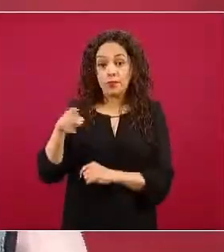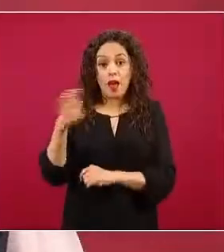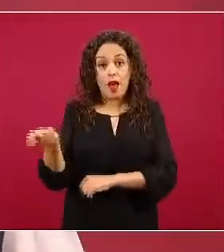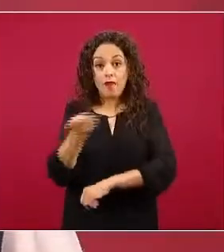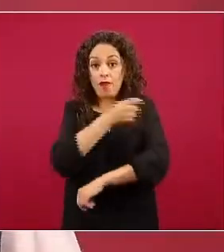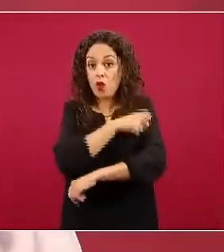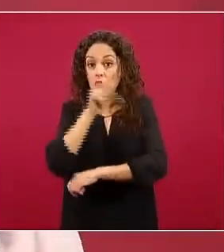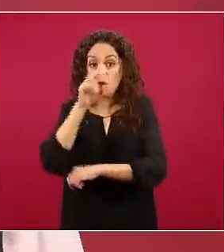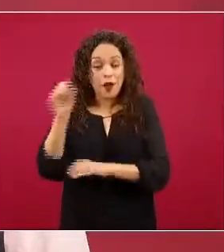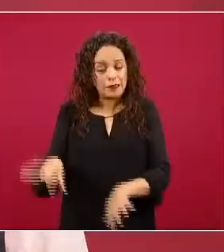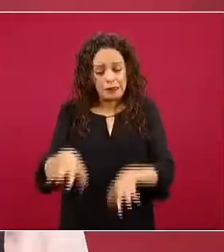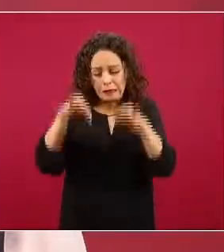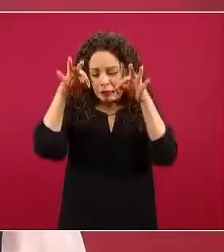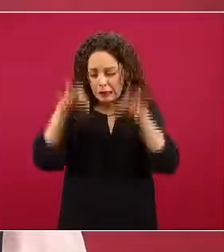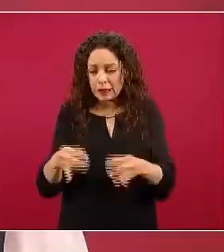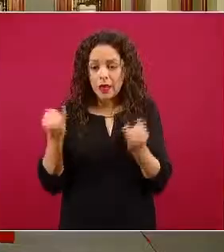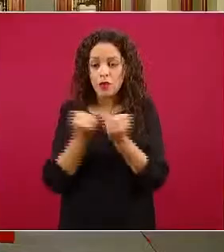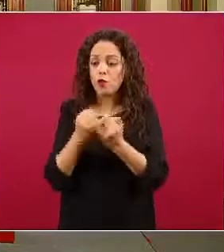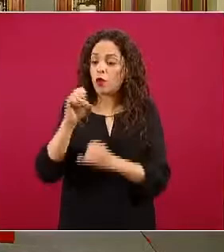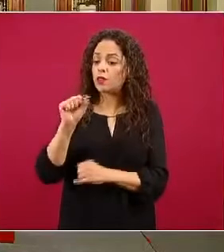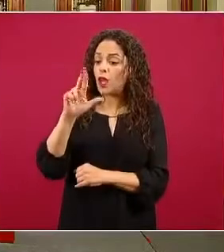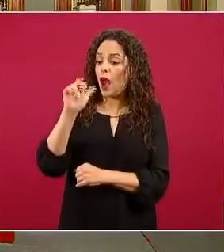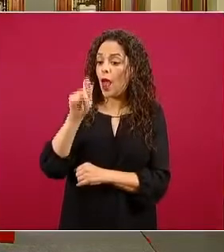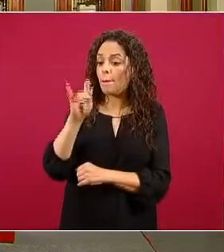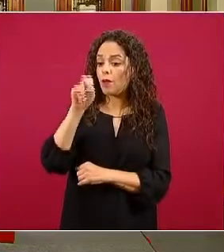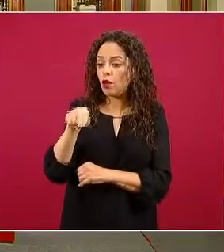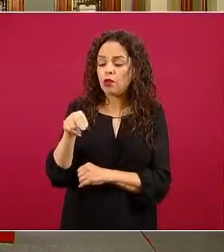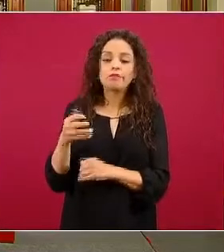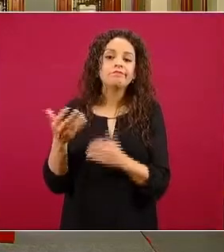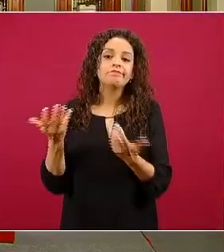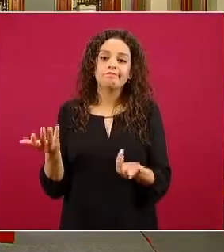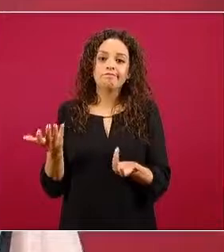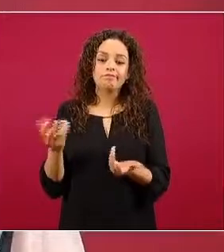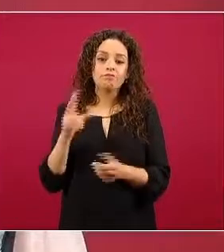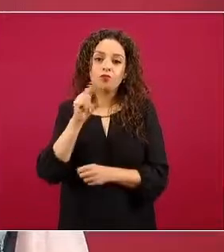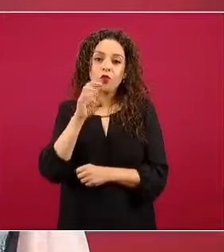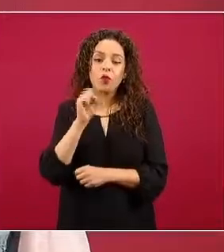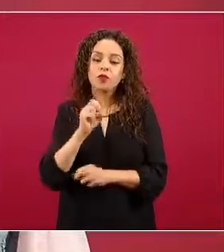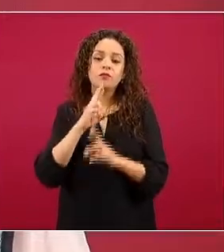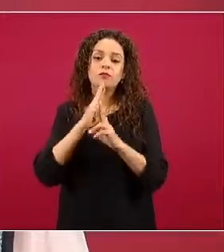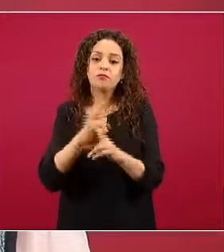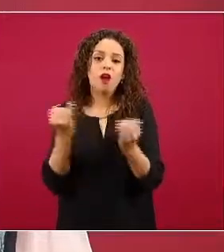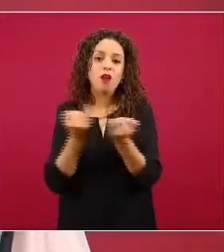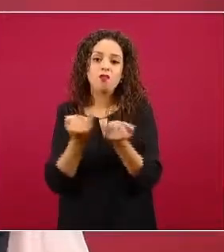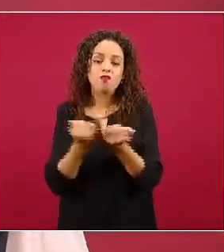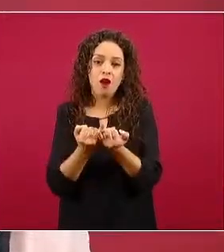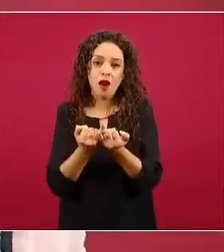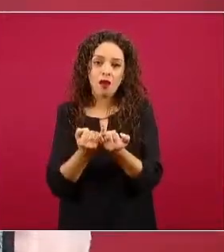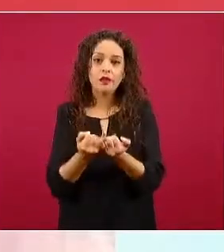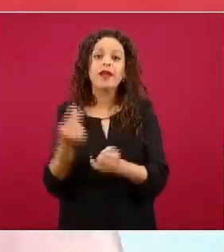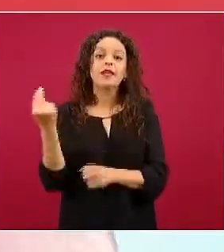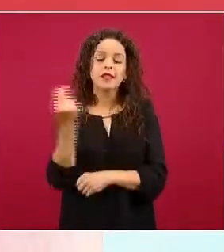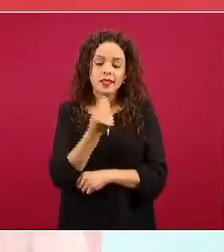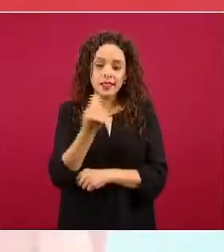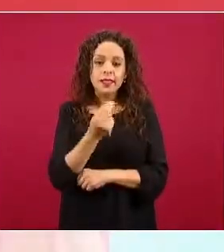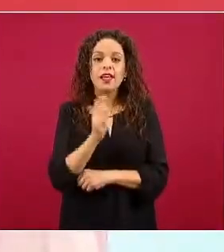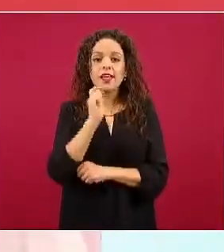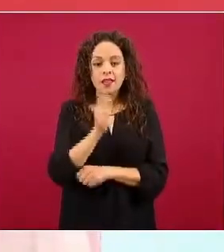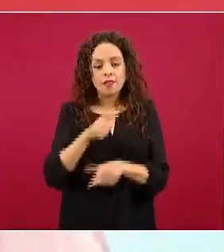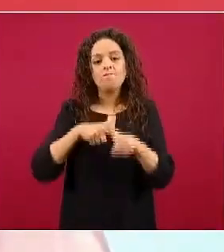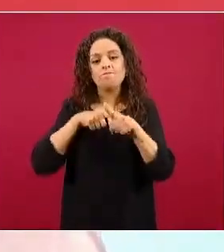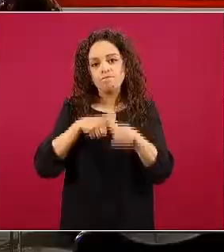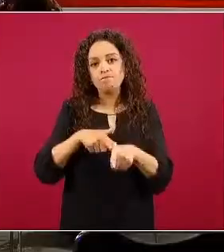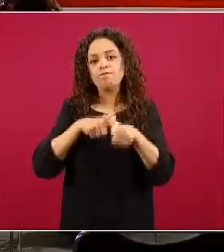como la del sarampión, pues no va a tener los mismos resultados que con sarampión y vamos a tener que seguir